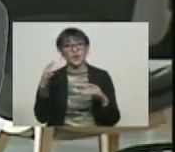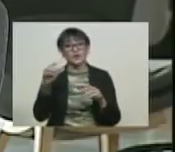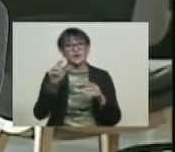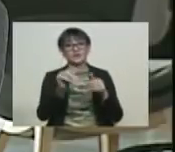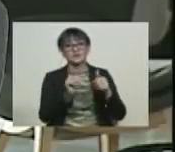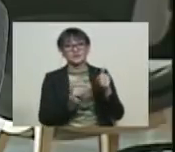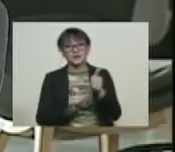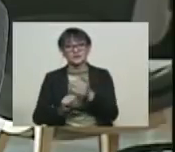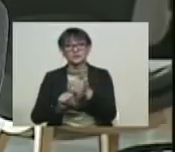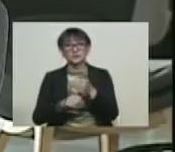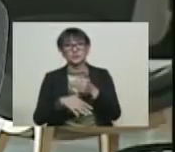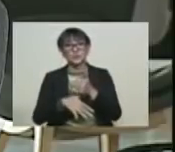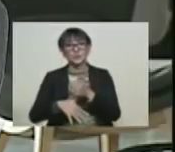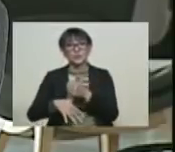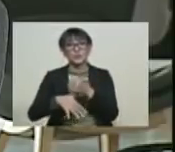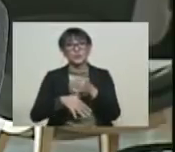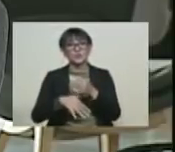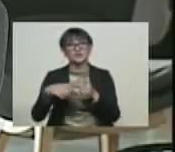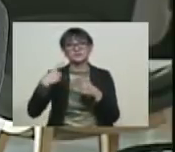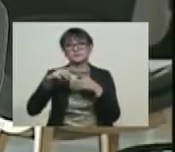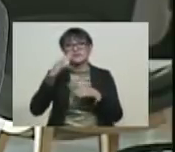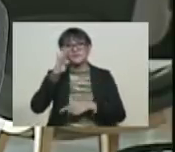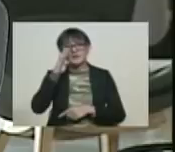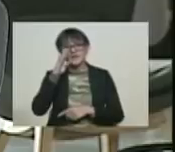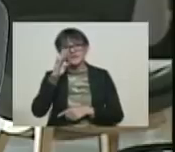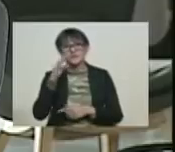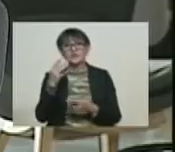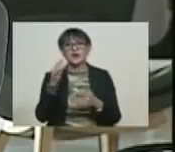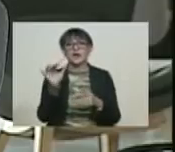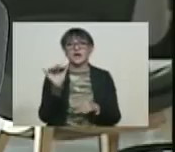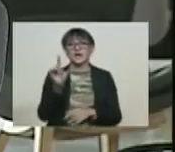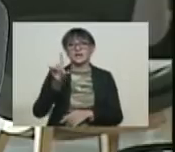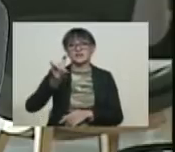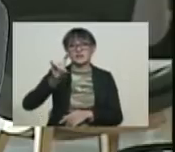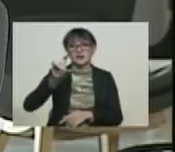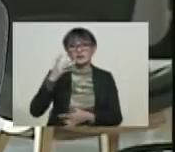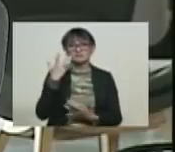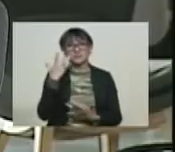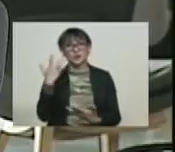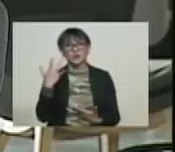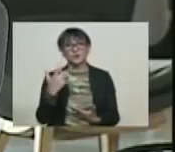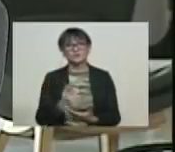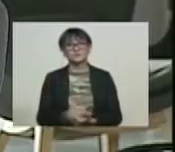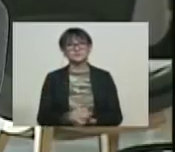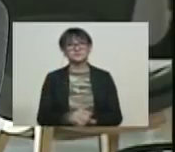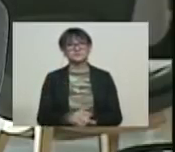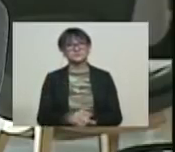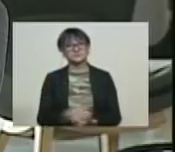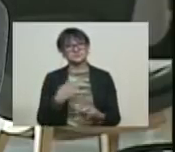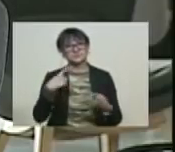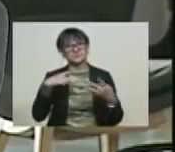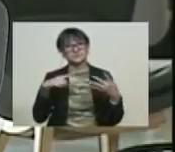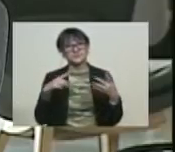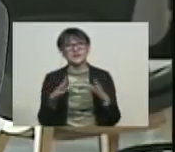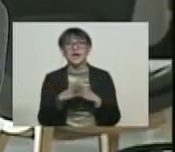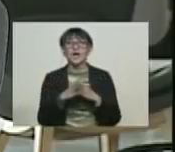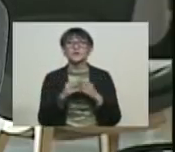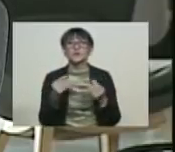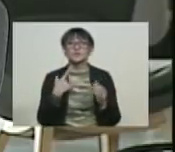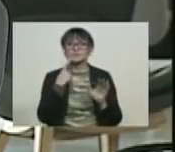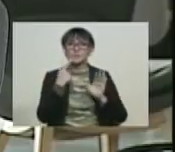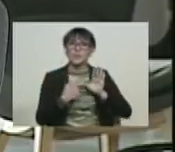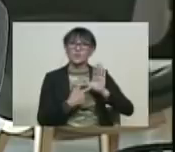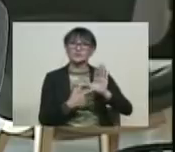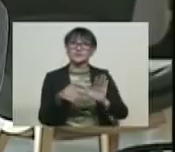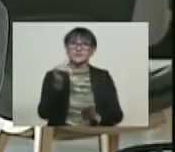Telesur, a los que nos ven por Facebook Live, por Instagram, por Periscope, a todos quiero